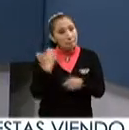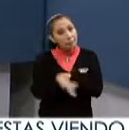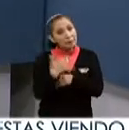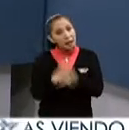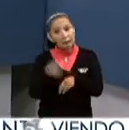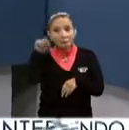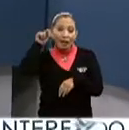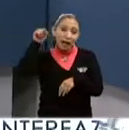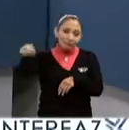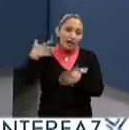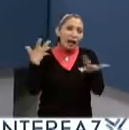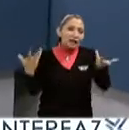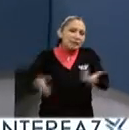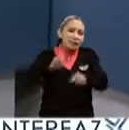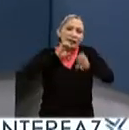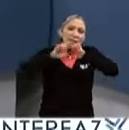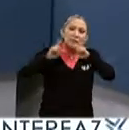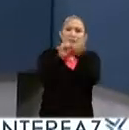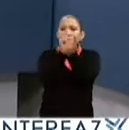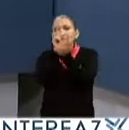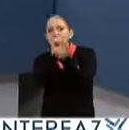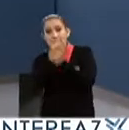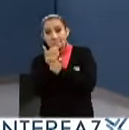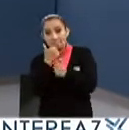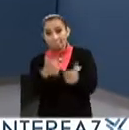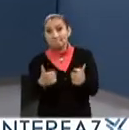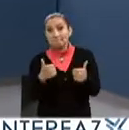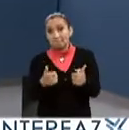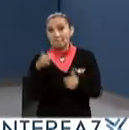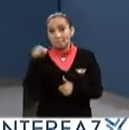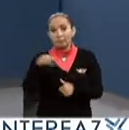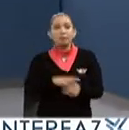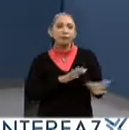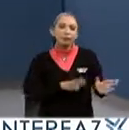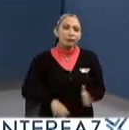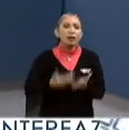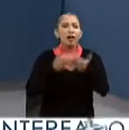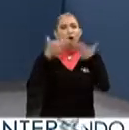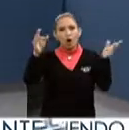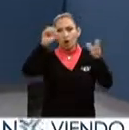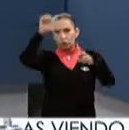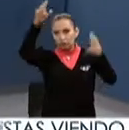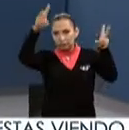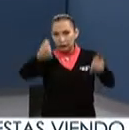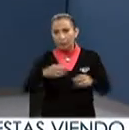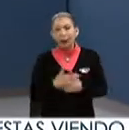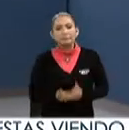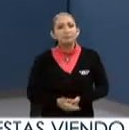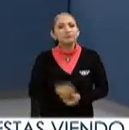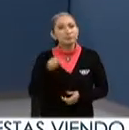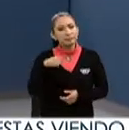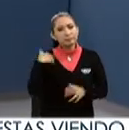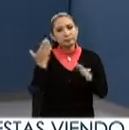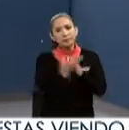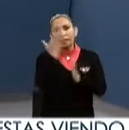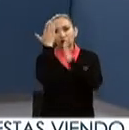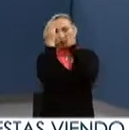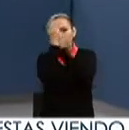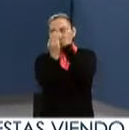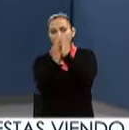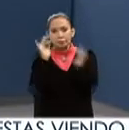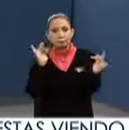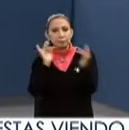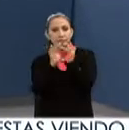tanto, seguirá ya haciendo entrevistas muy buenas seguramente. Y bueno, vamos a otros asuntos, otros temas. Y en nuestra sección Estudiar en el Mundo